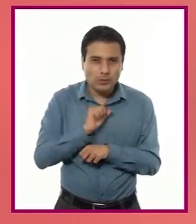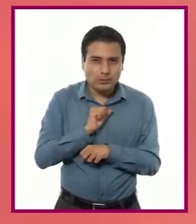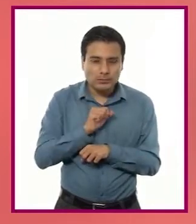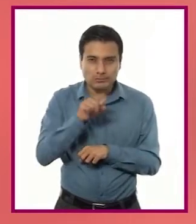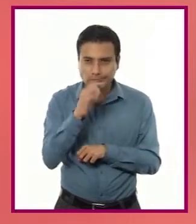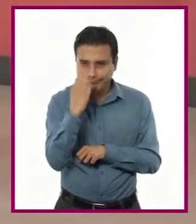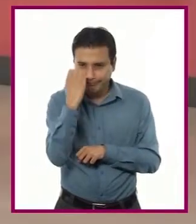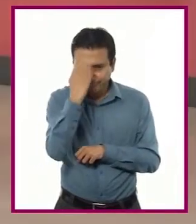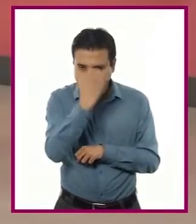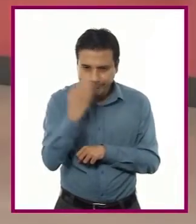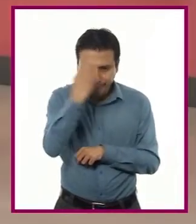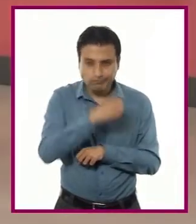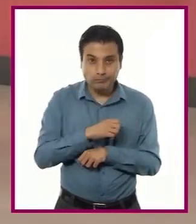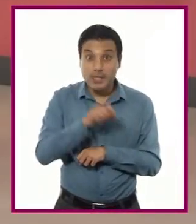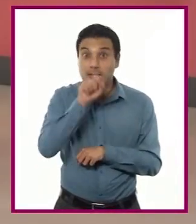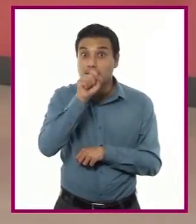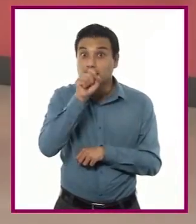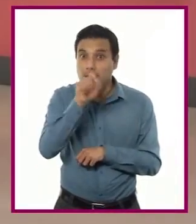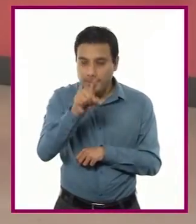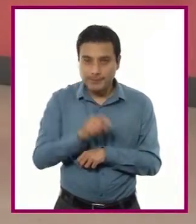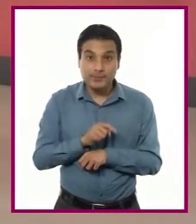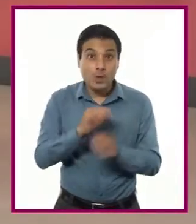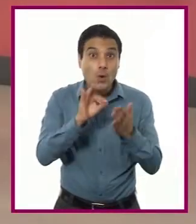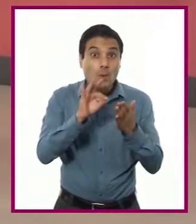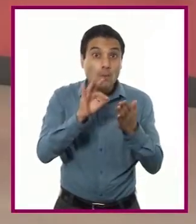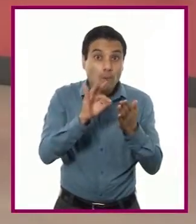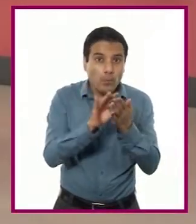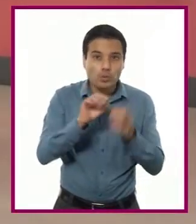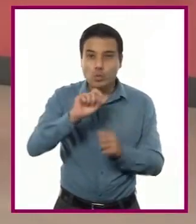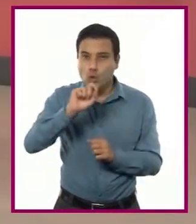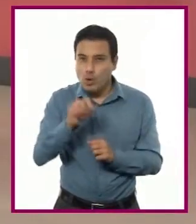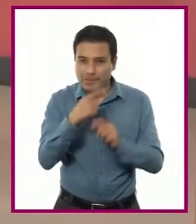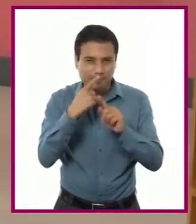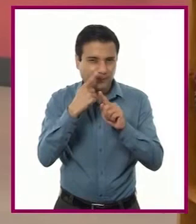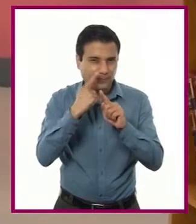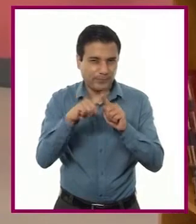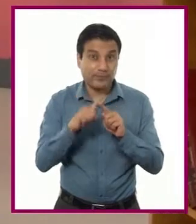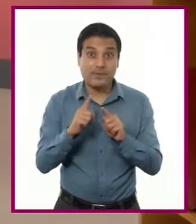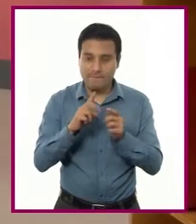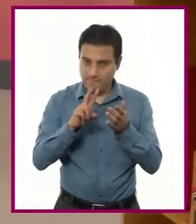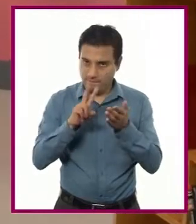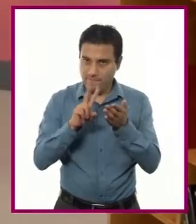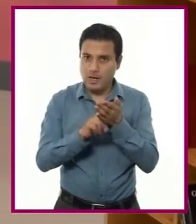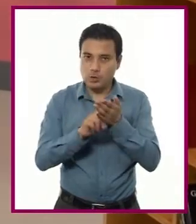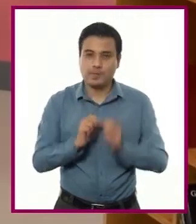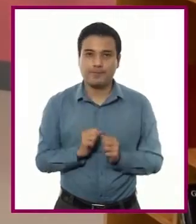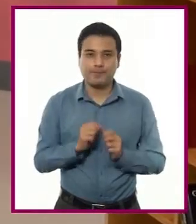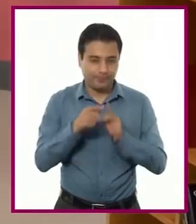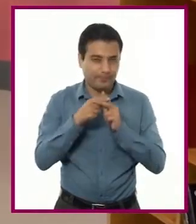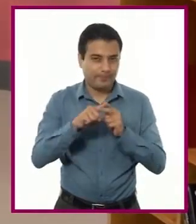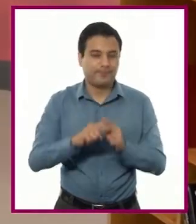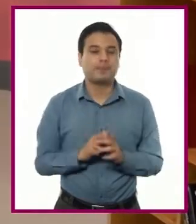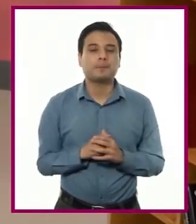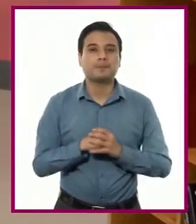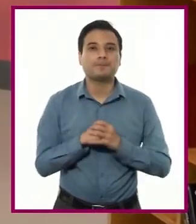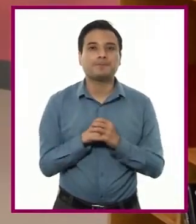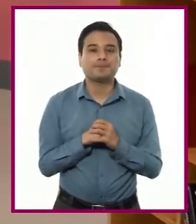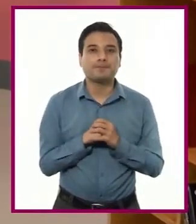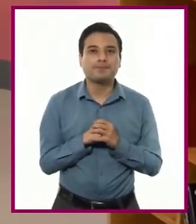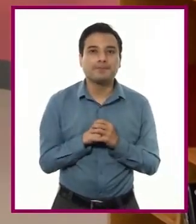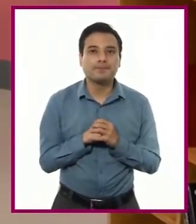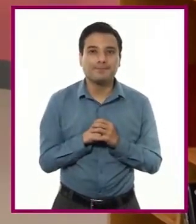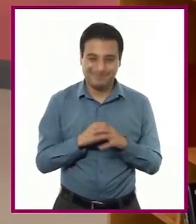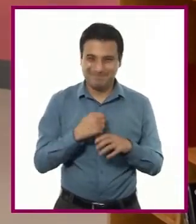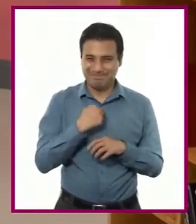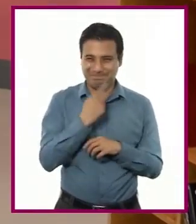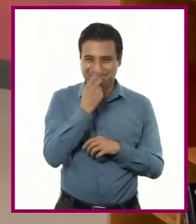ortografía y puntuación juegan un papel decisivo. ¿Listas y listos? Muy bien, iniciemos. Como